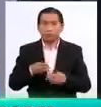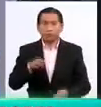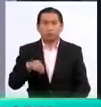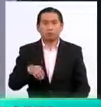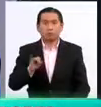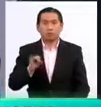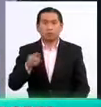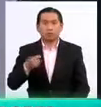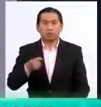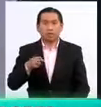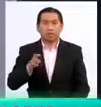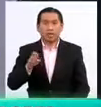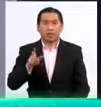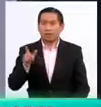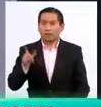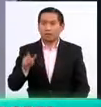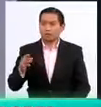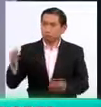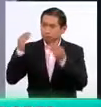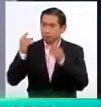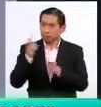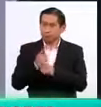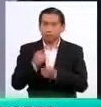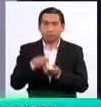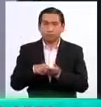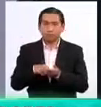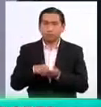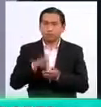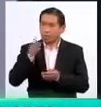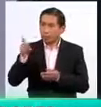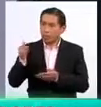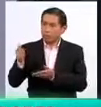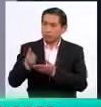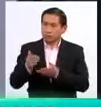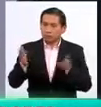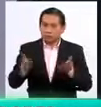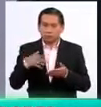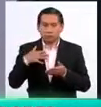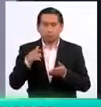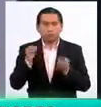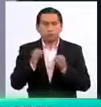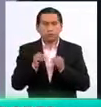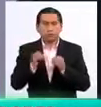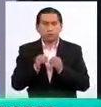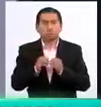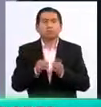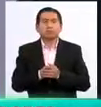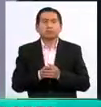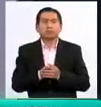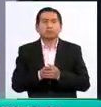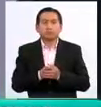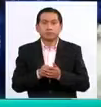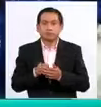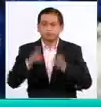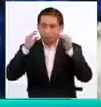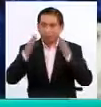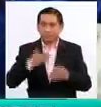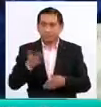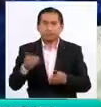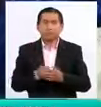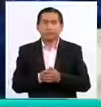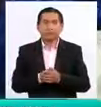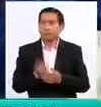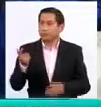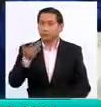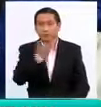que fue la guía en mis estudios, él fue la persona que me incentivó a estudiar más y es un buen maestro. En el acto, el